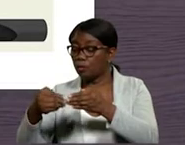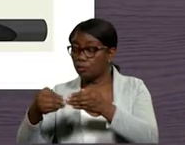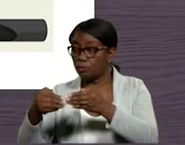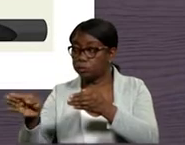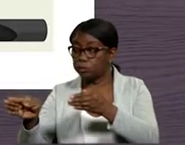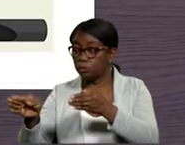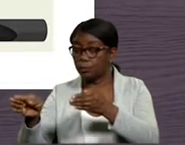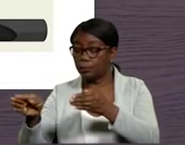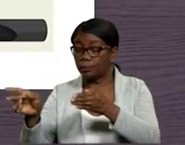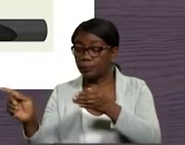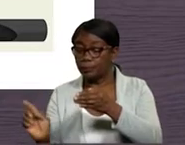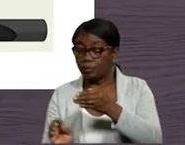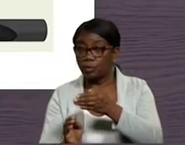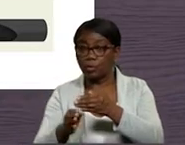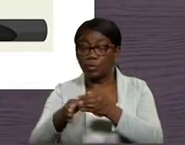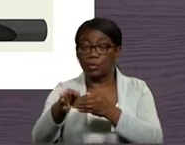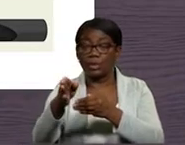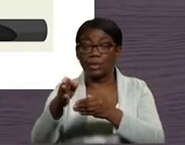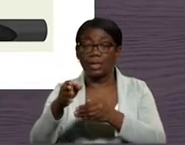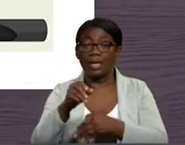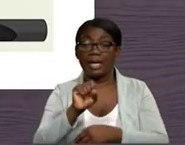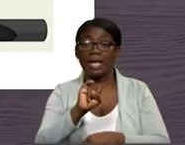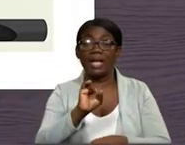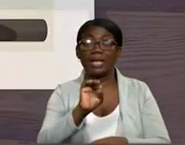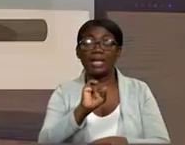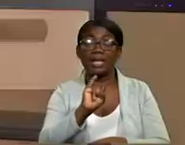que el imán